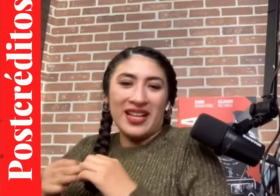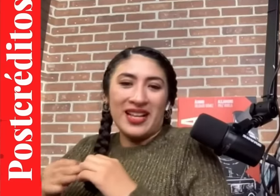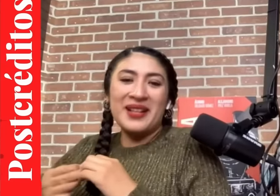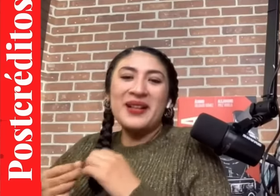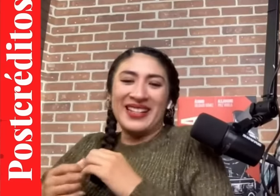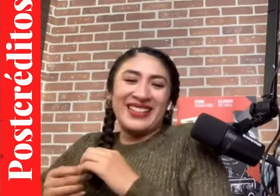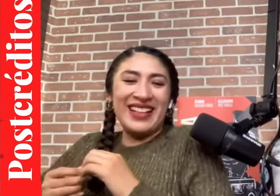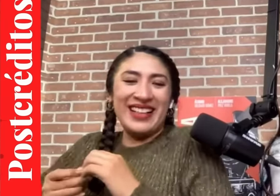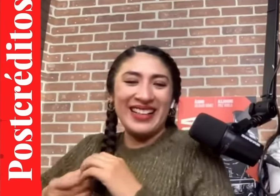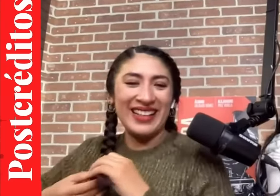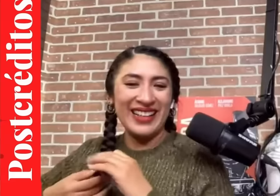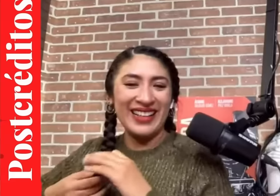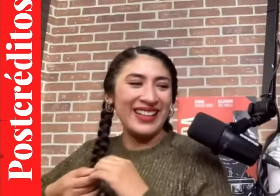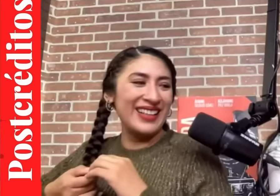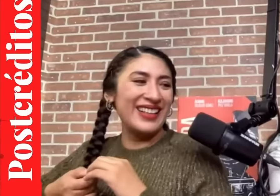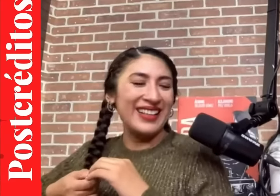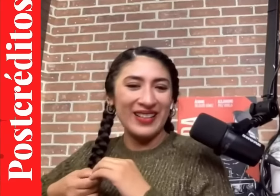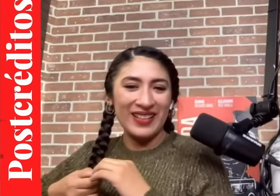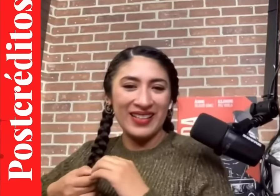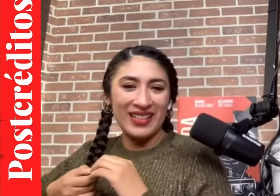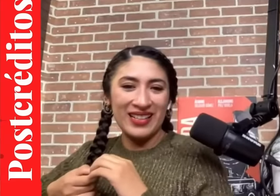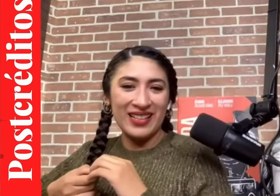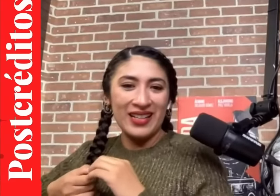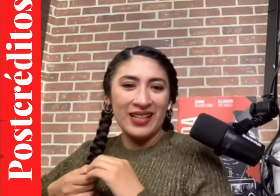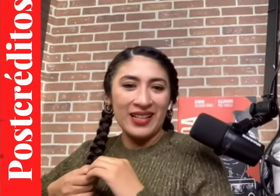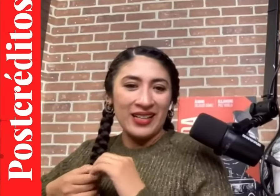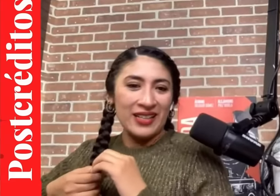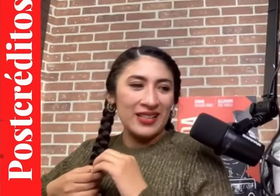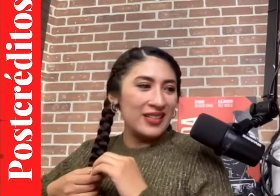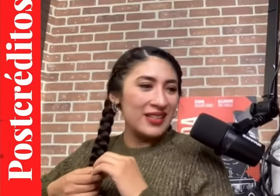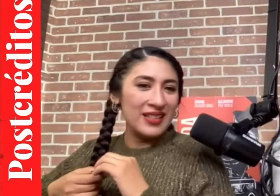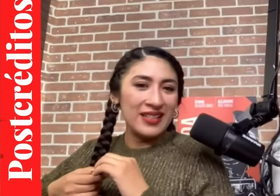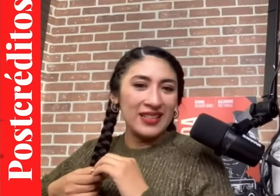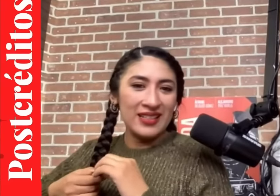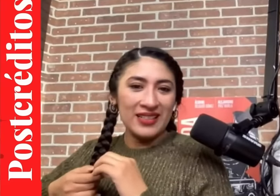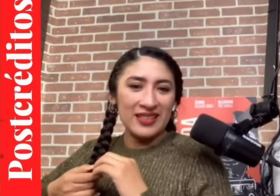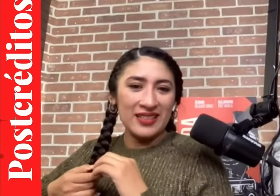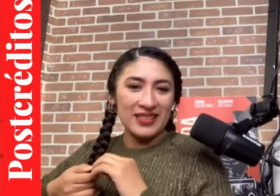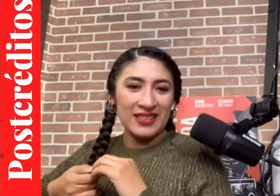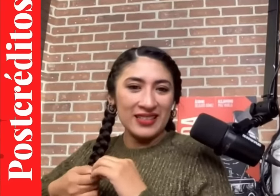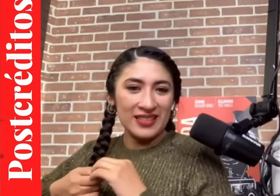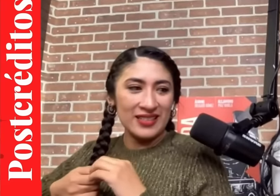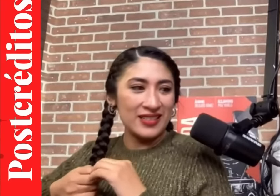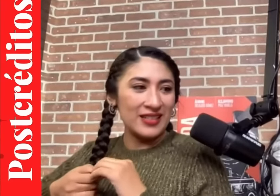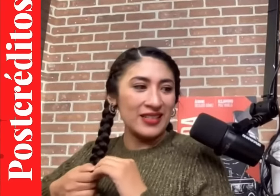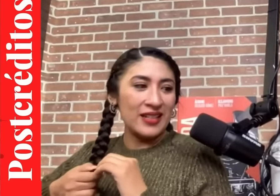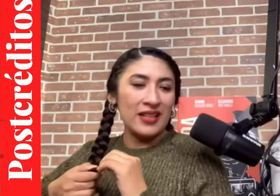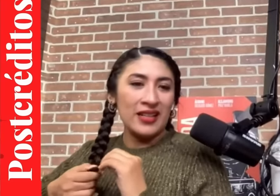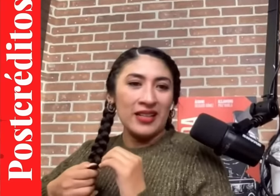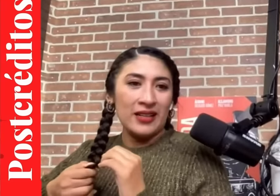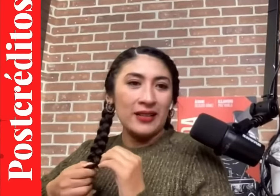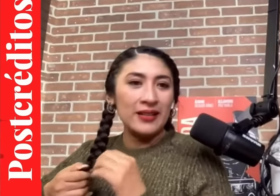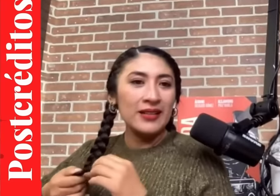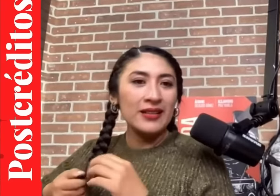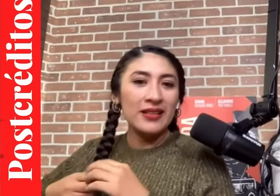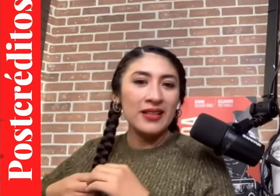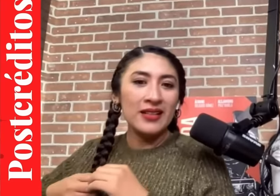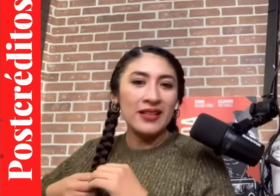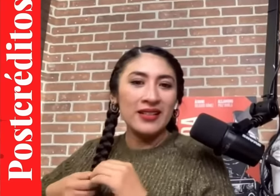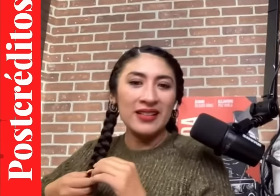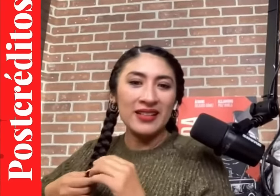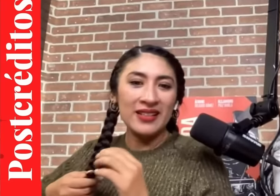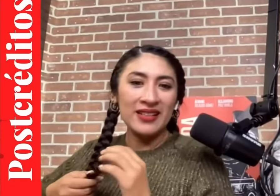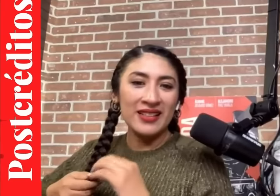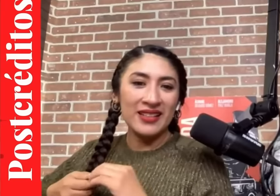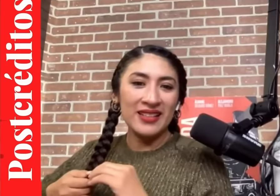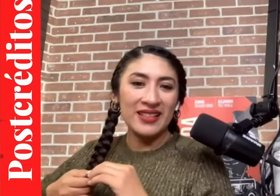cuando una chavita como de unos veintitantos años iba en el metro con su novio y de repente así le dice